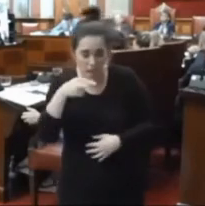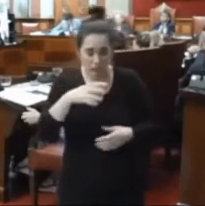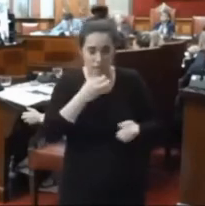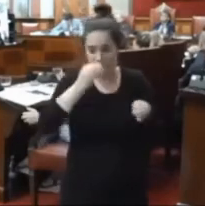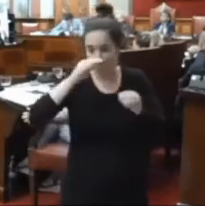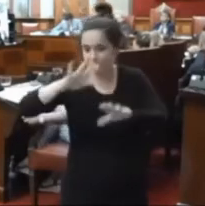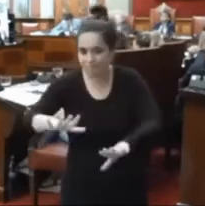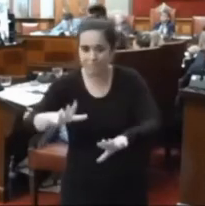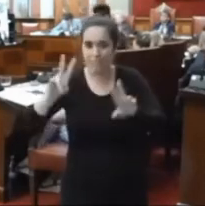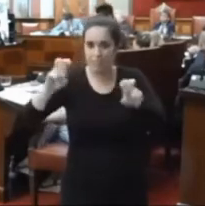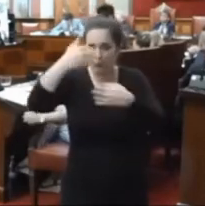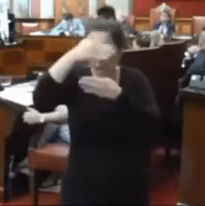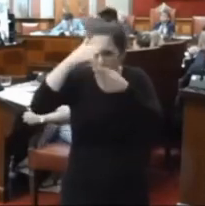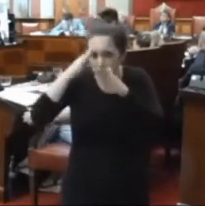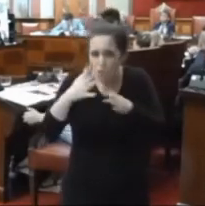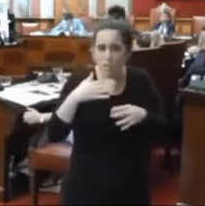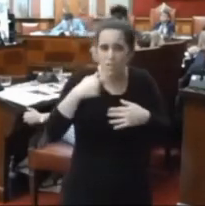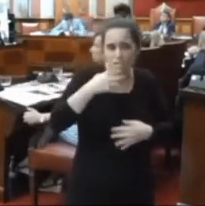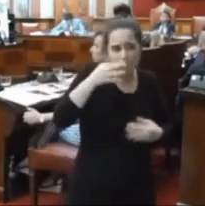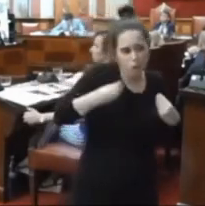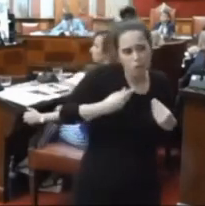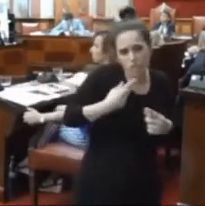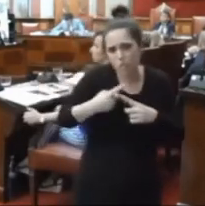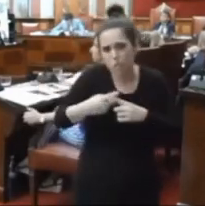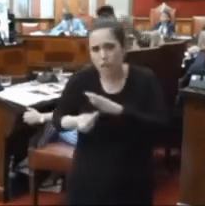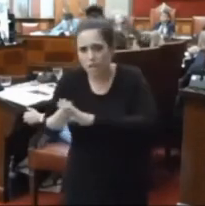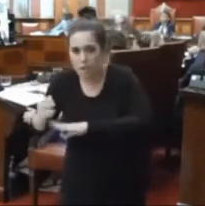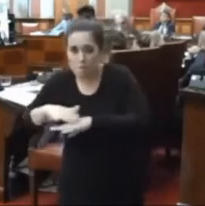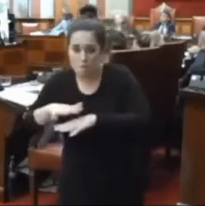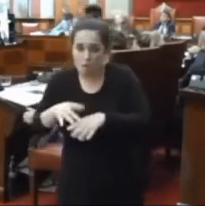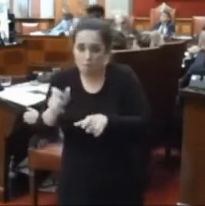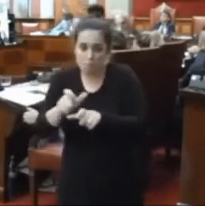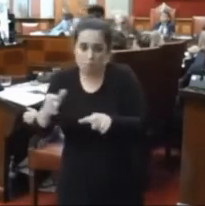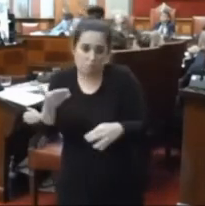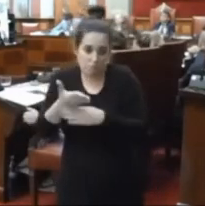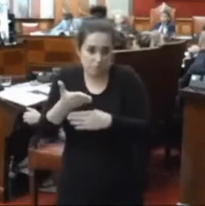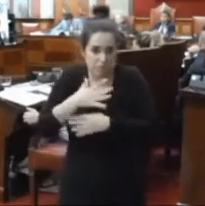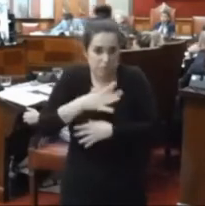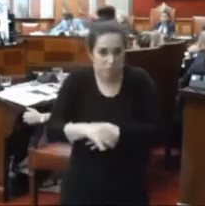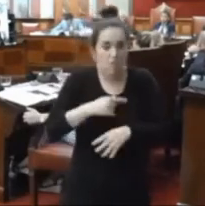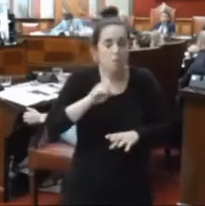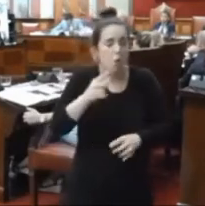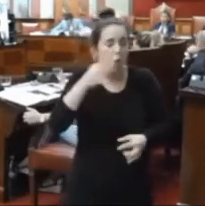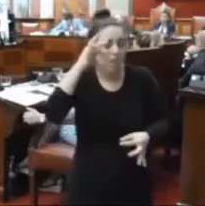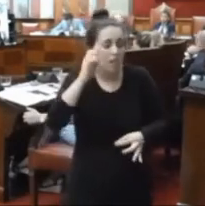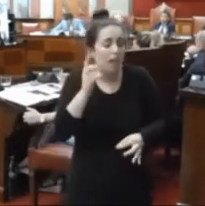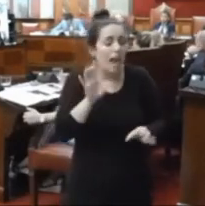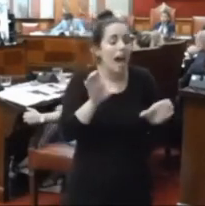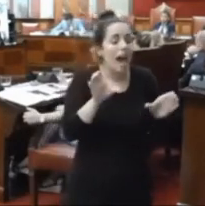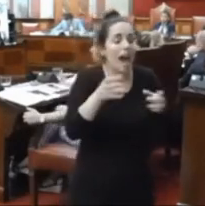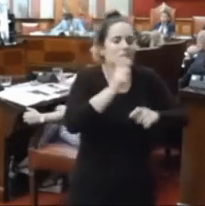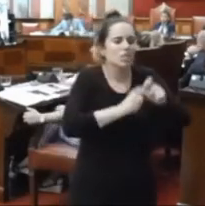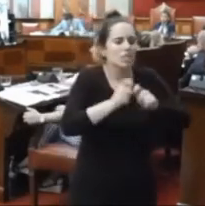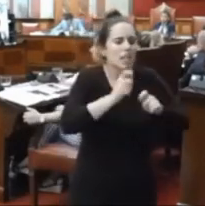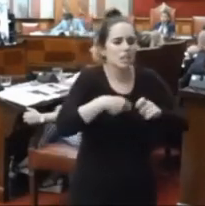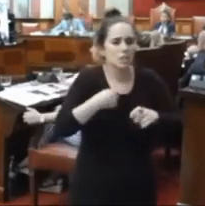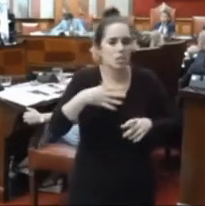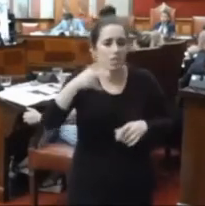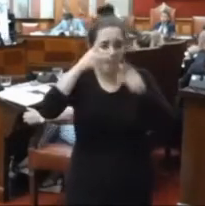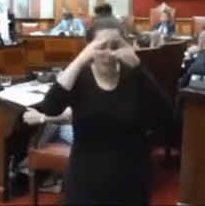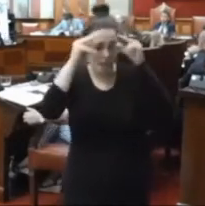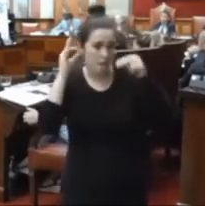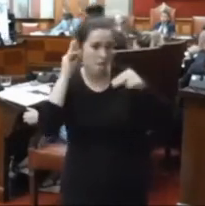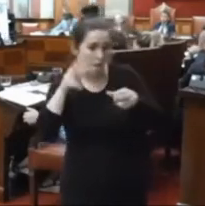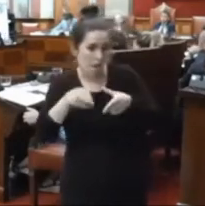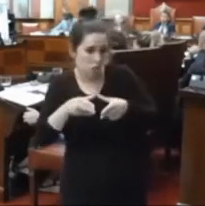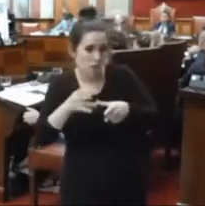sexual y reproductiva para acercarla a la población, pero un dato solo. La Asociación de Matronas de Canarias informa que